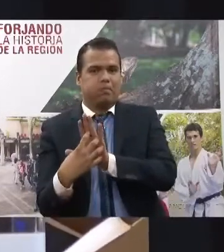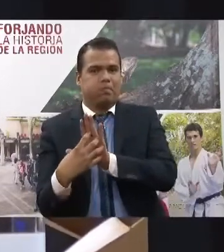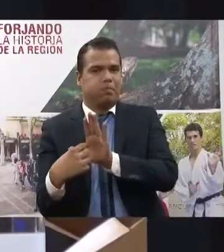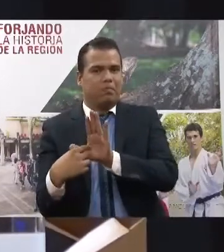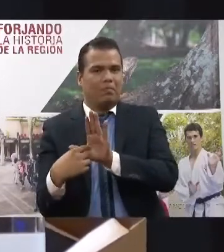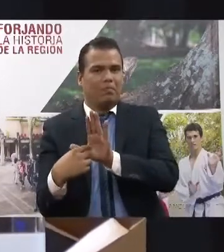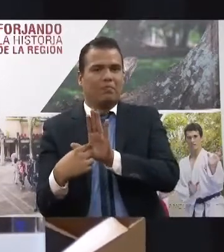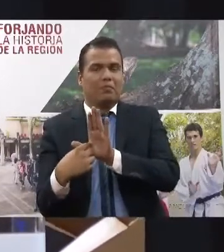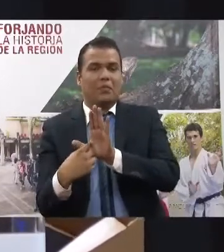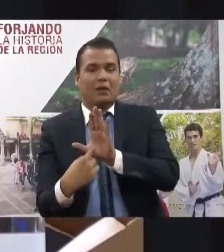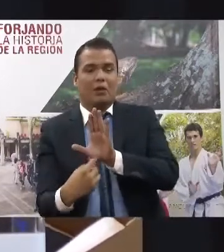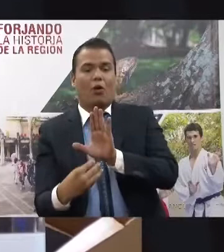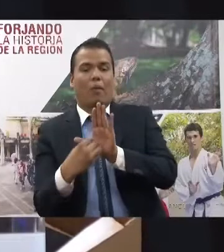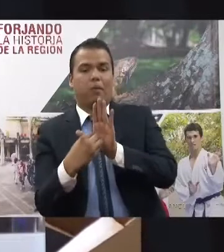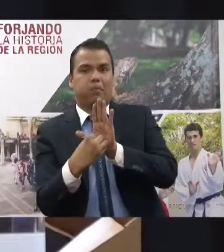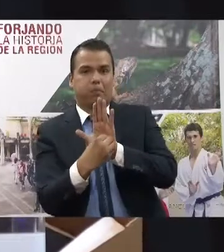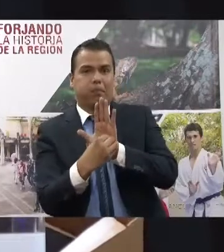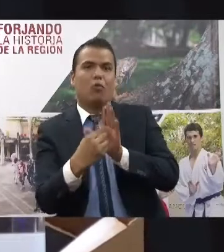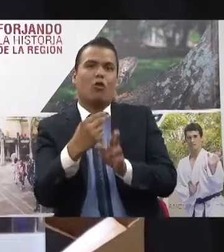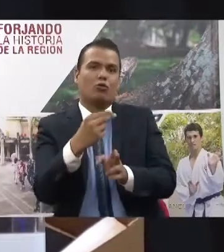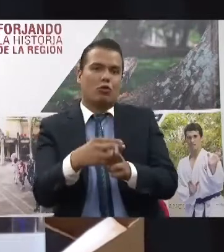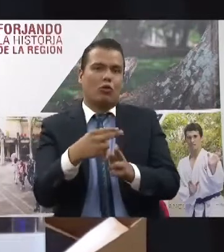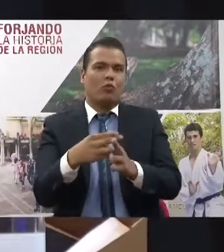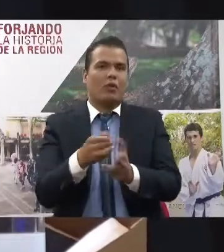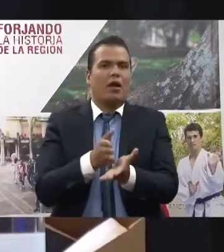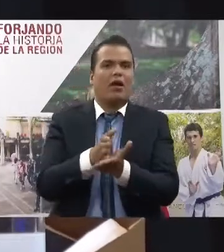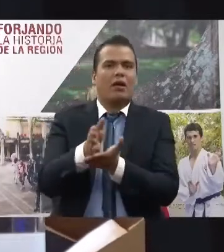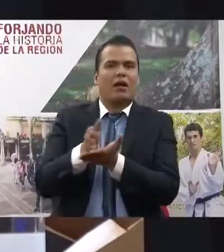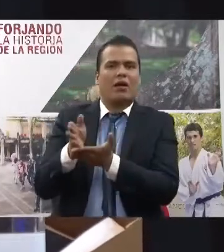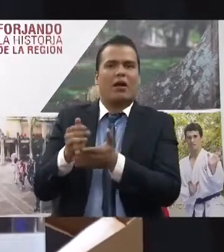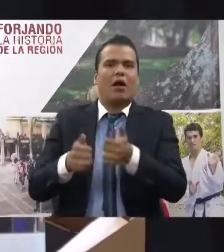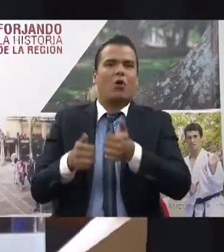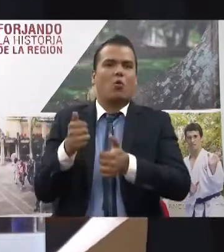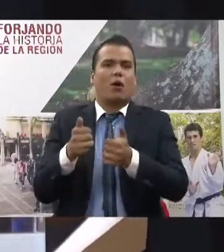letrero de pregrado o posgrado según corresponda.